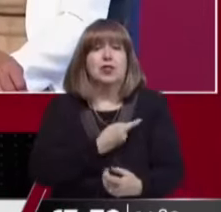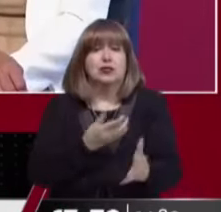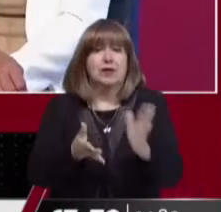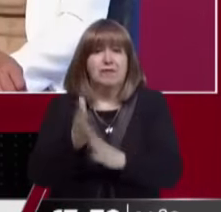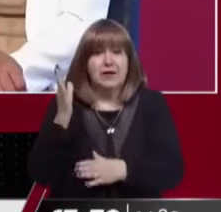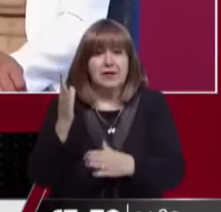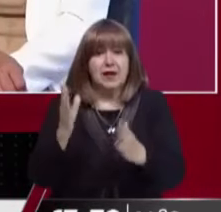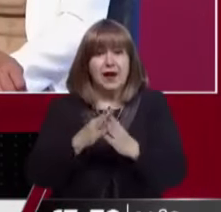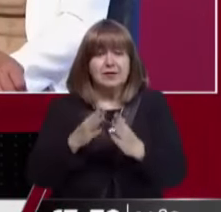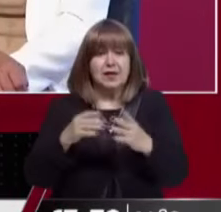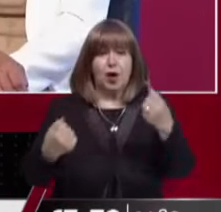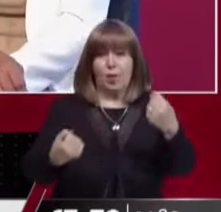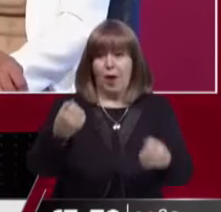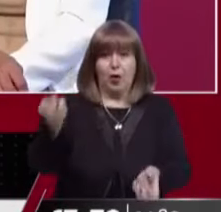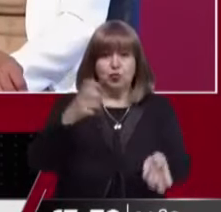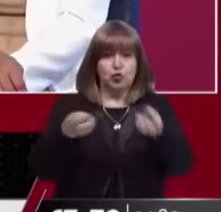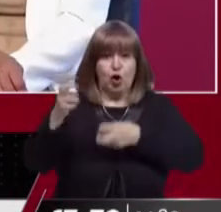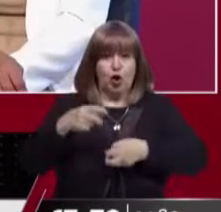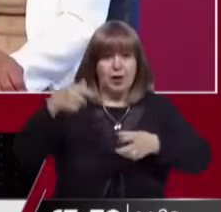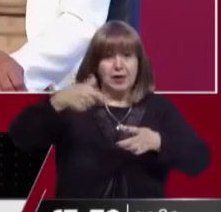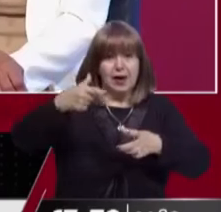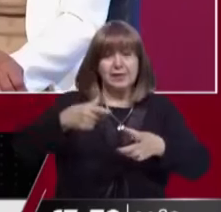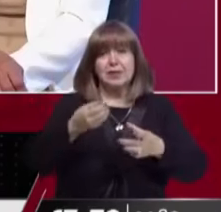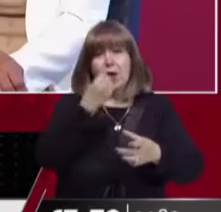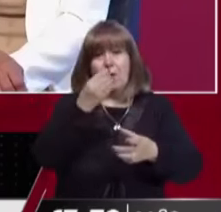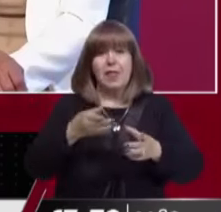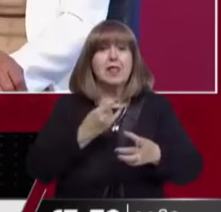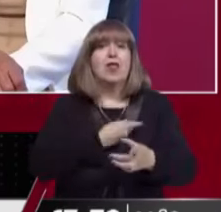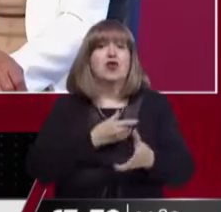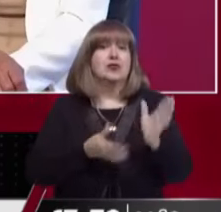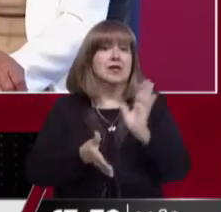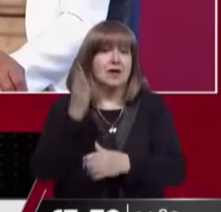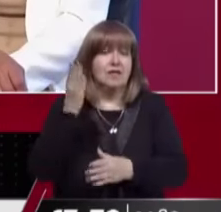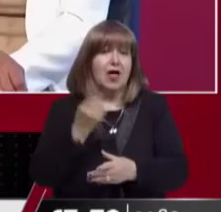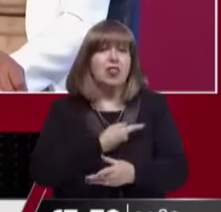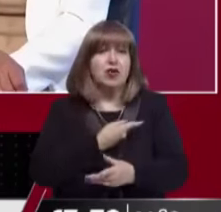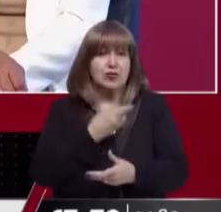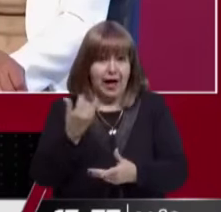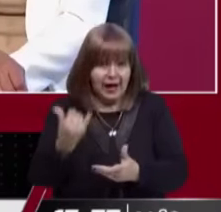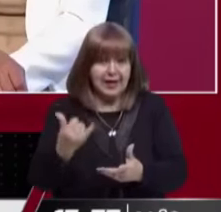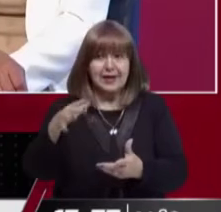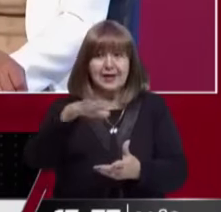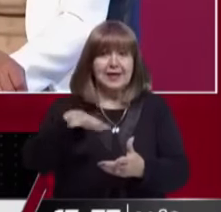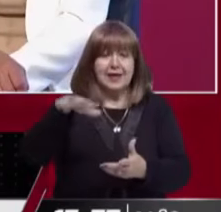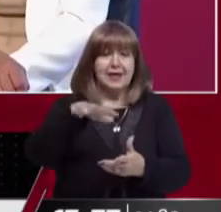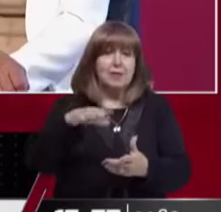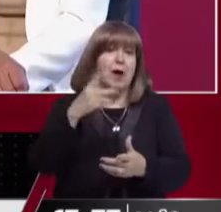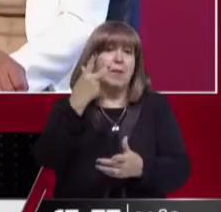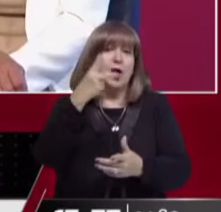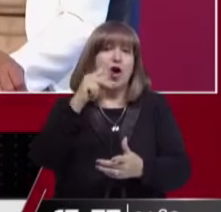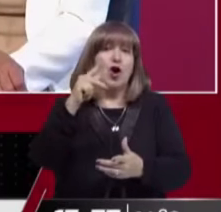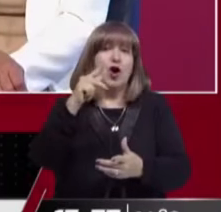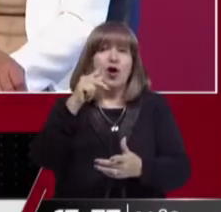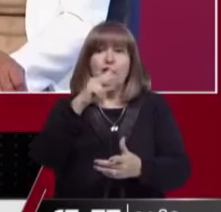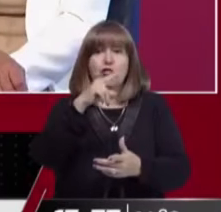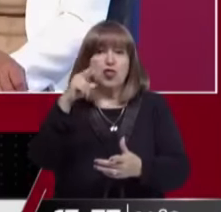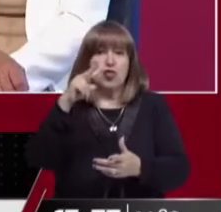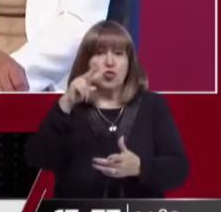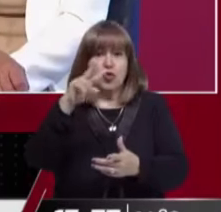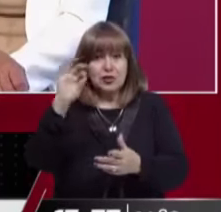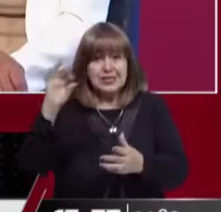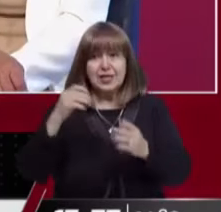busca? ¿Cargás el auto, combustible, mercadería y te vas a dónde? Sí. ¿Qué zonas tenés, por lo menos a 200 kilómetros más menos, que